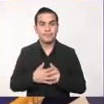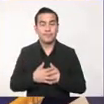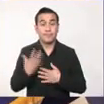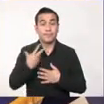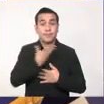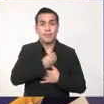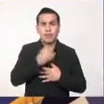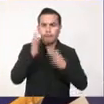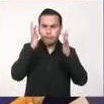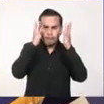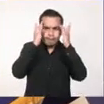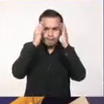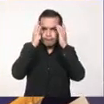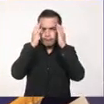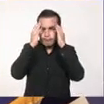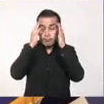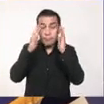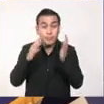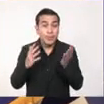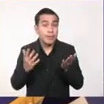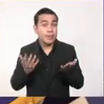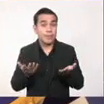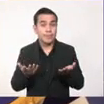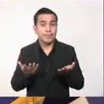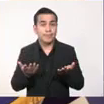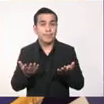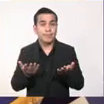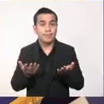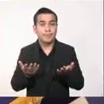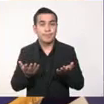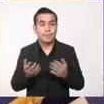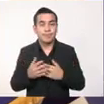a nosotros nos preocupa porque